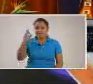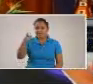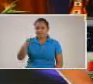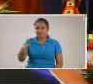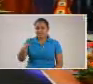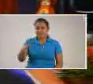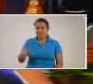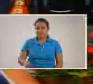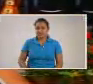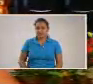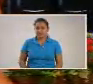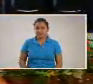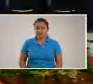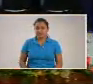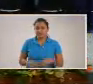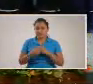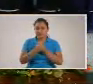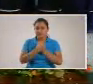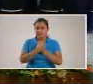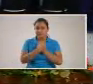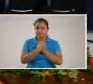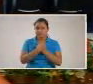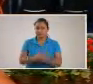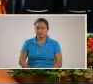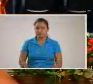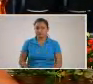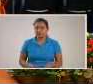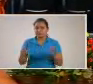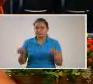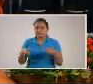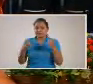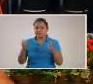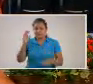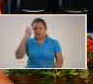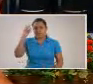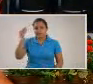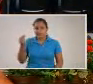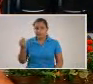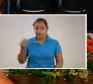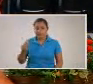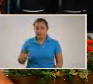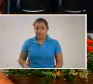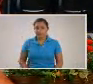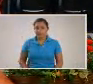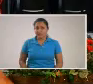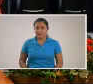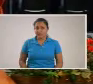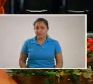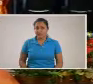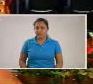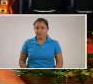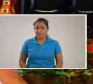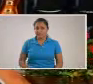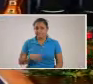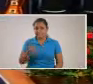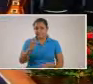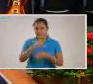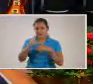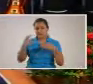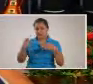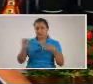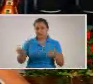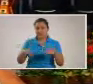elecciones de hoy en ocho, me parece. Entonces, ¿por qué razón? Porque y